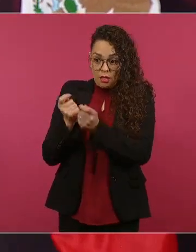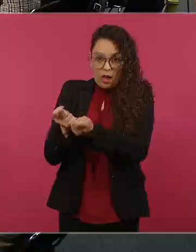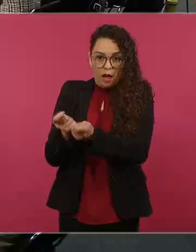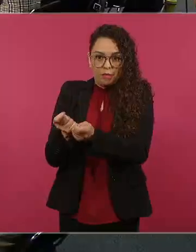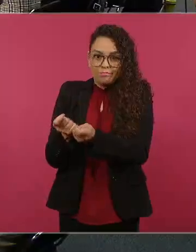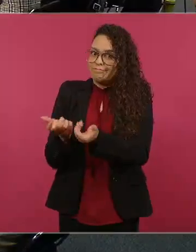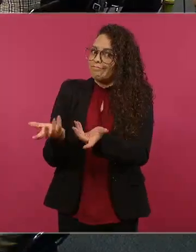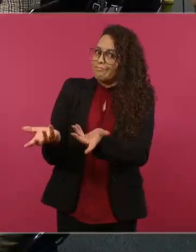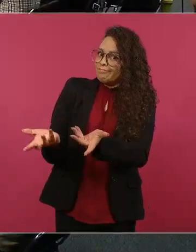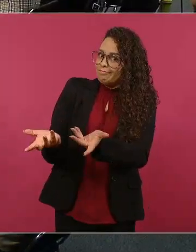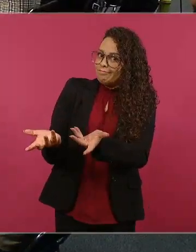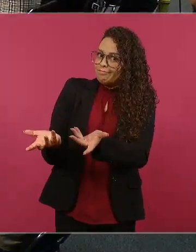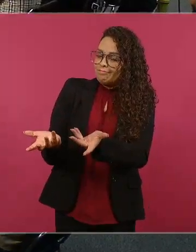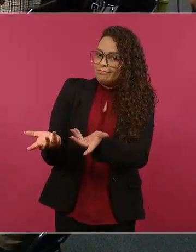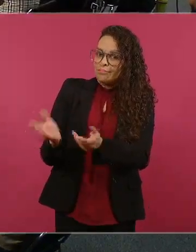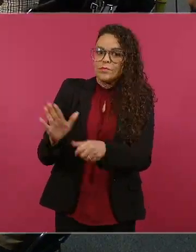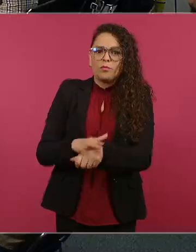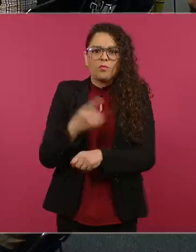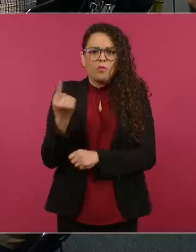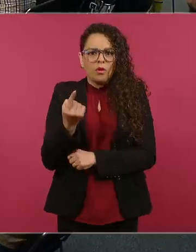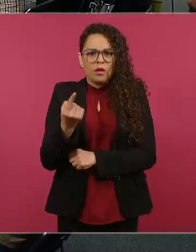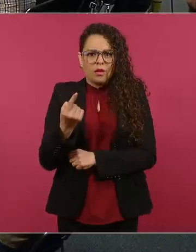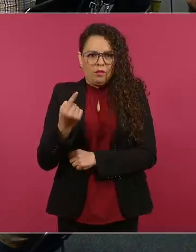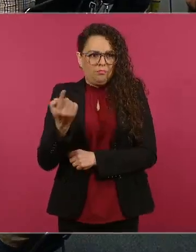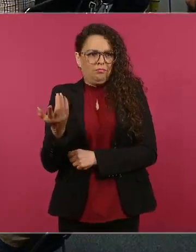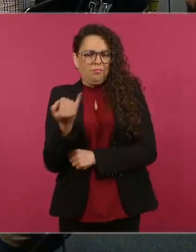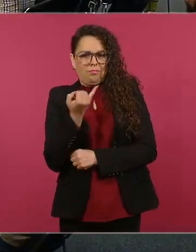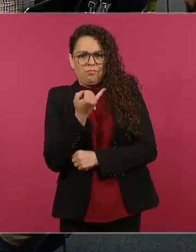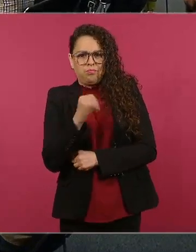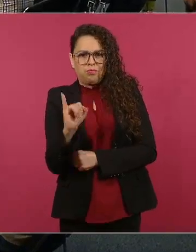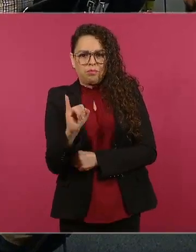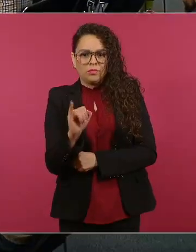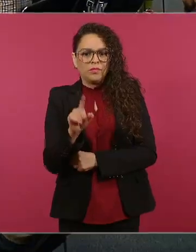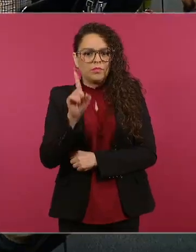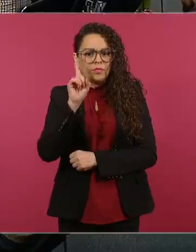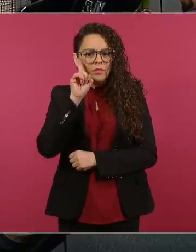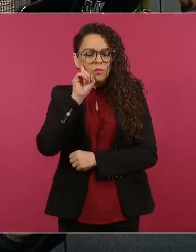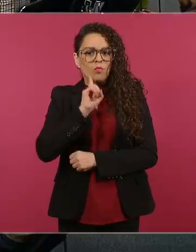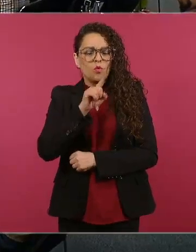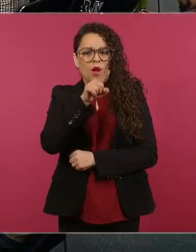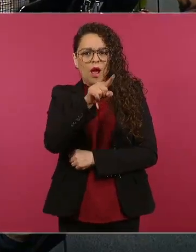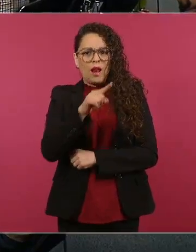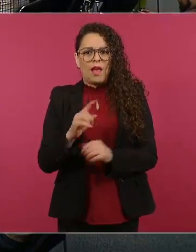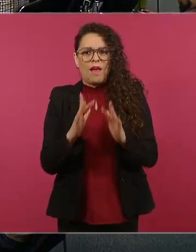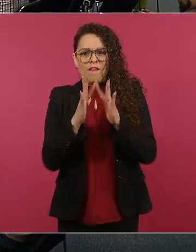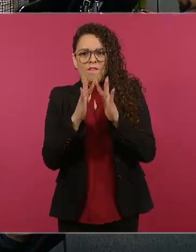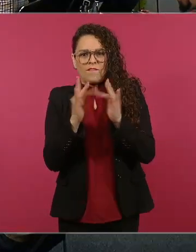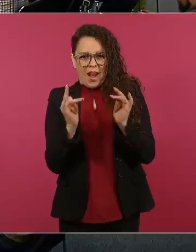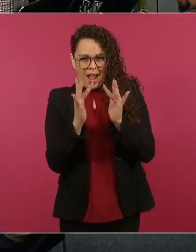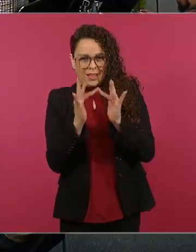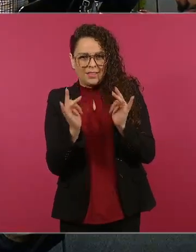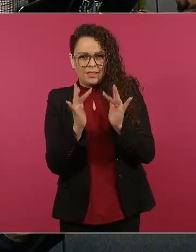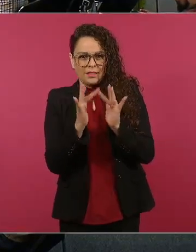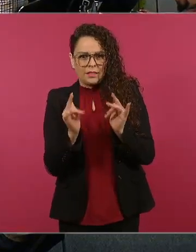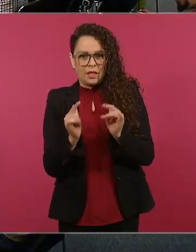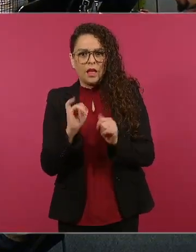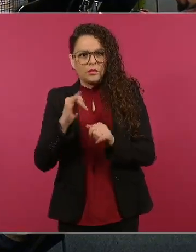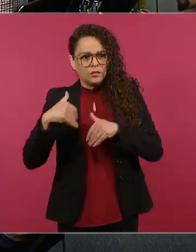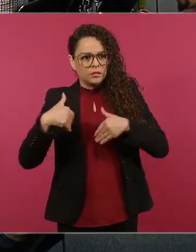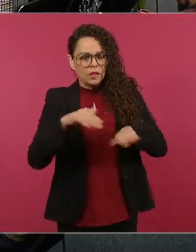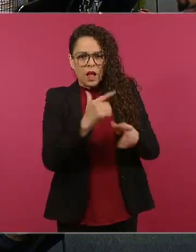¿cómo es que liberaron a la compañera francesa? Porque intervino